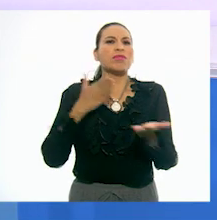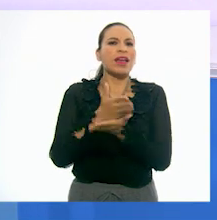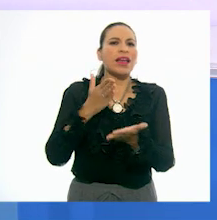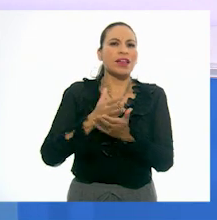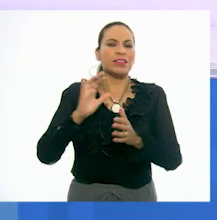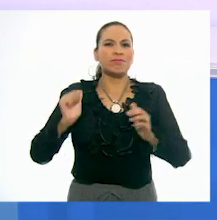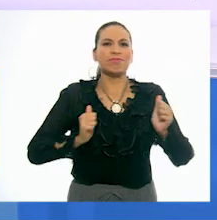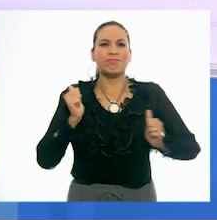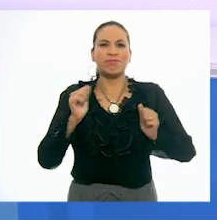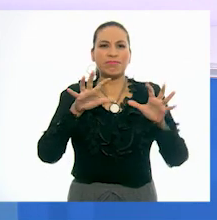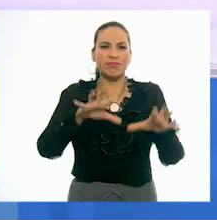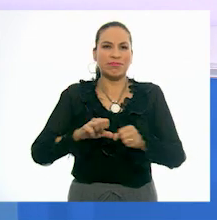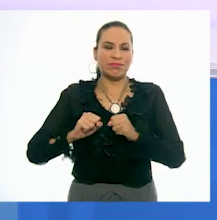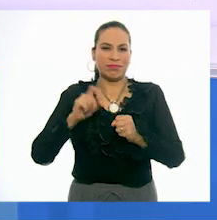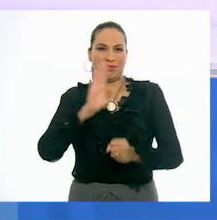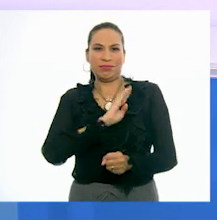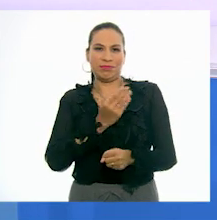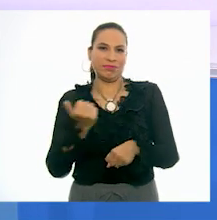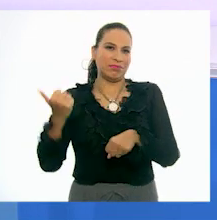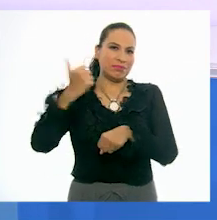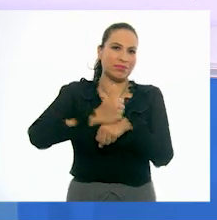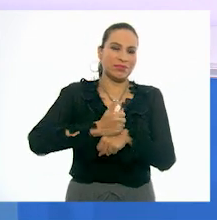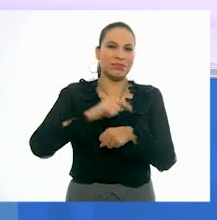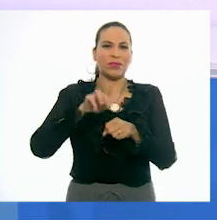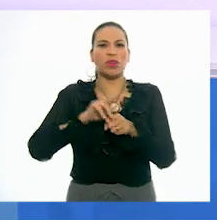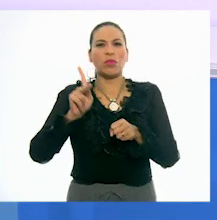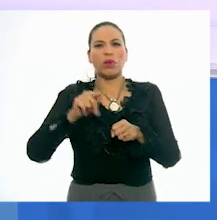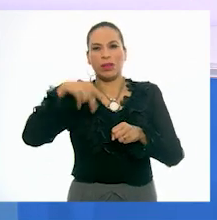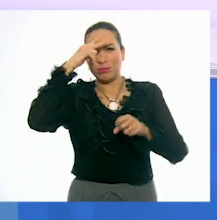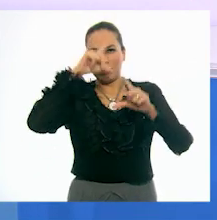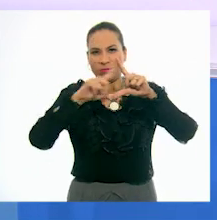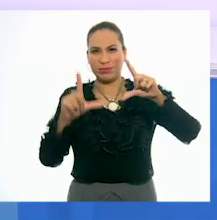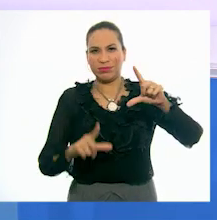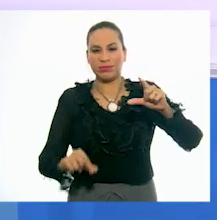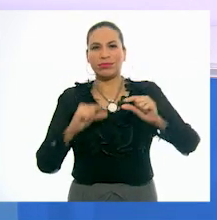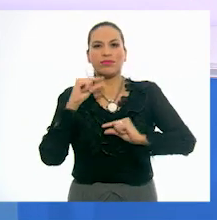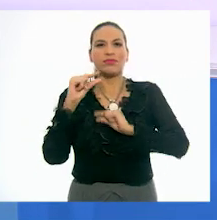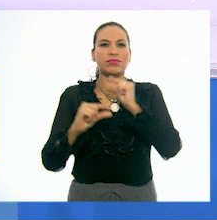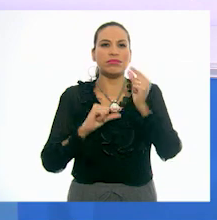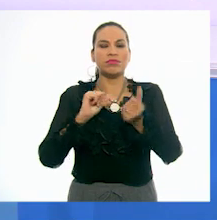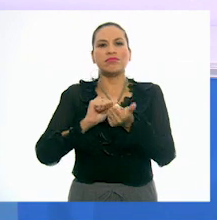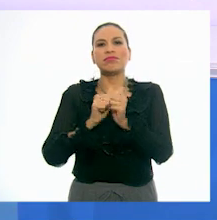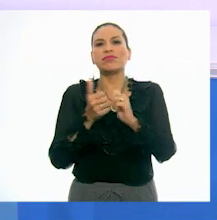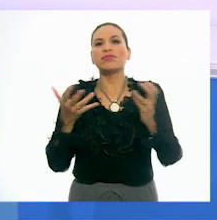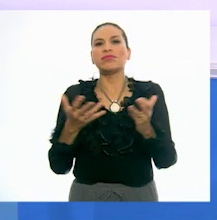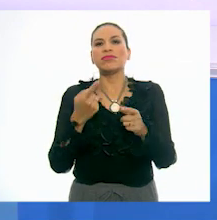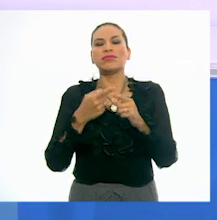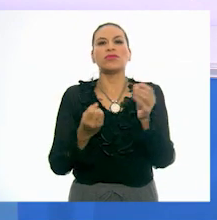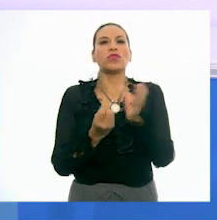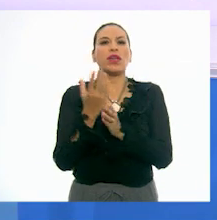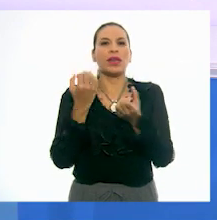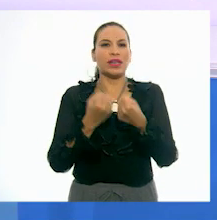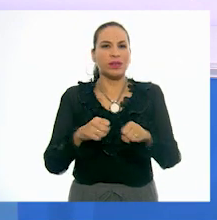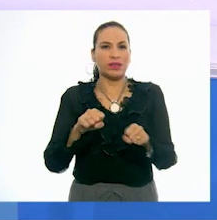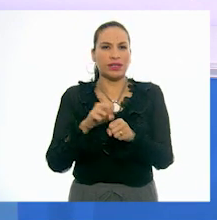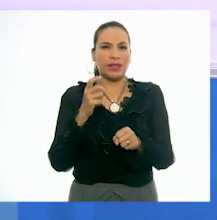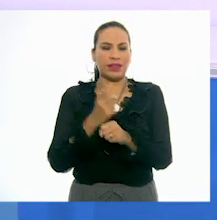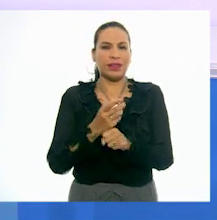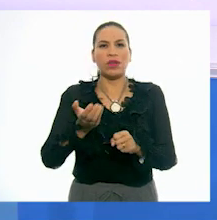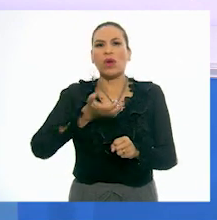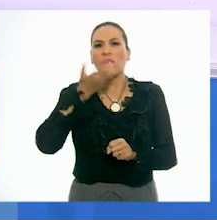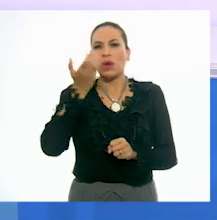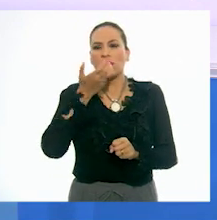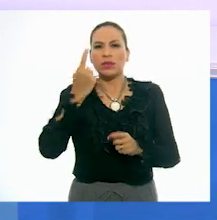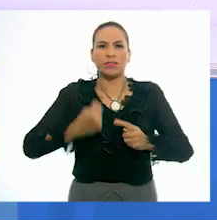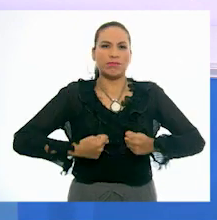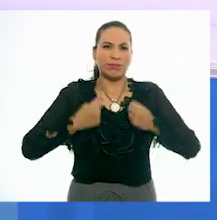para consolidar el dominio español de los pueblos mesoamericanos y que poco a poco fueron creando una nueva sociedad con costumbres